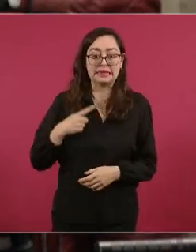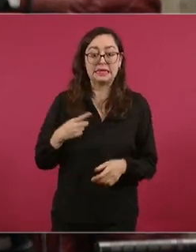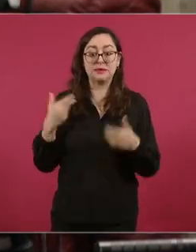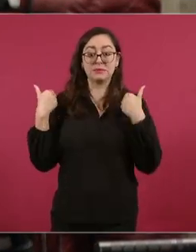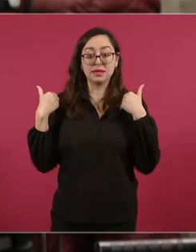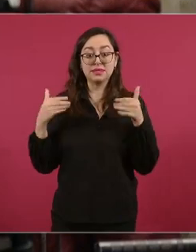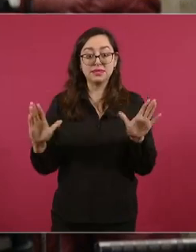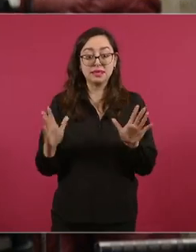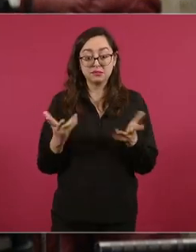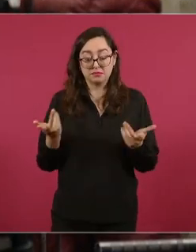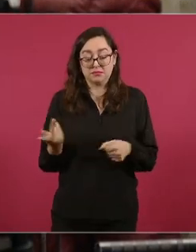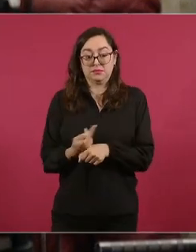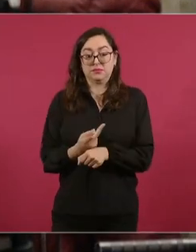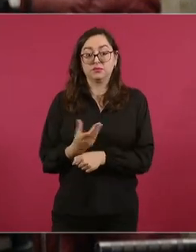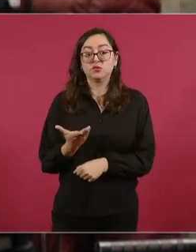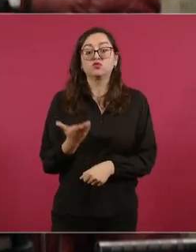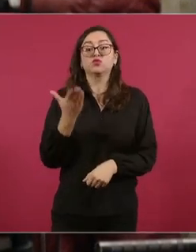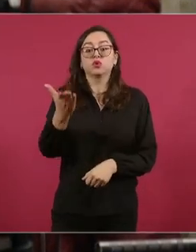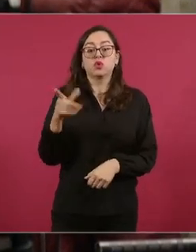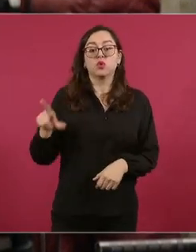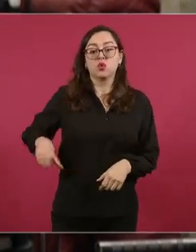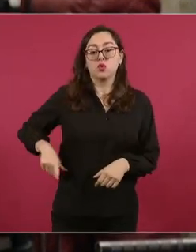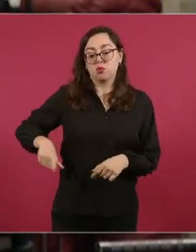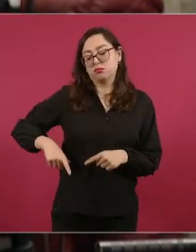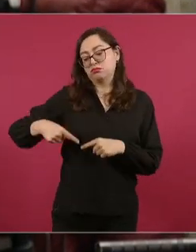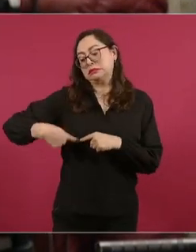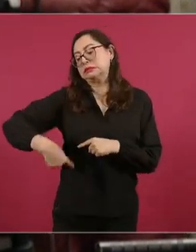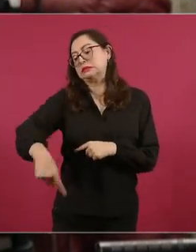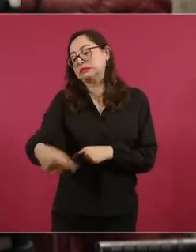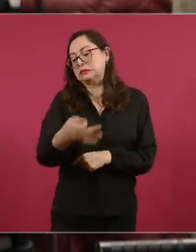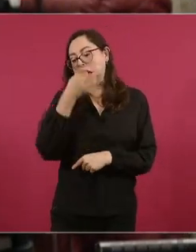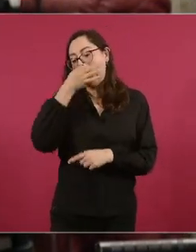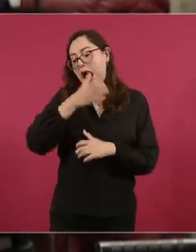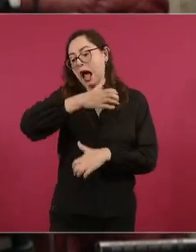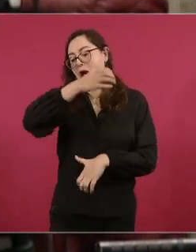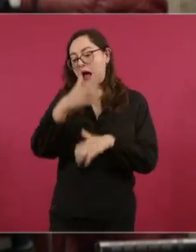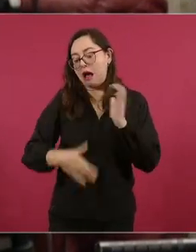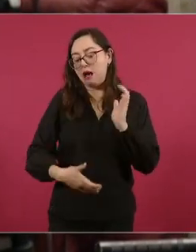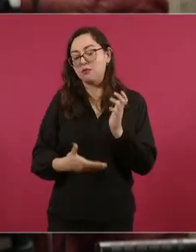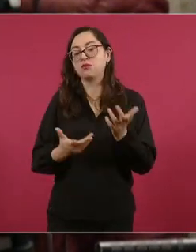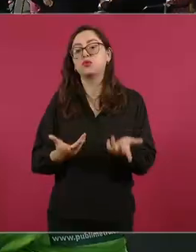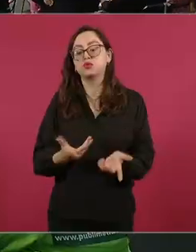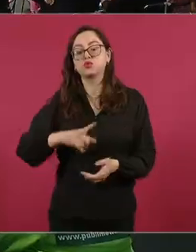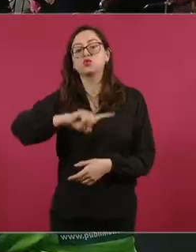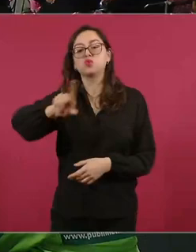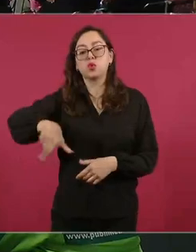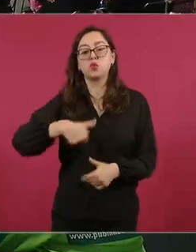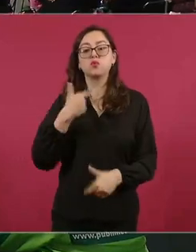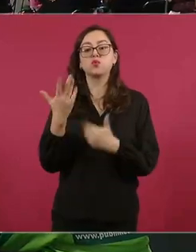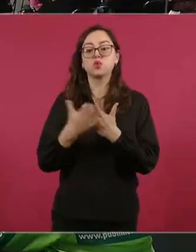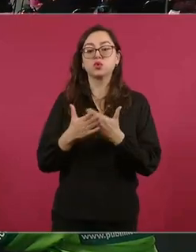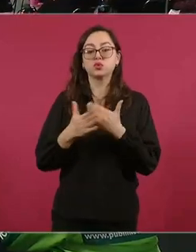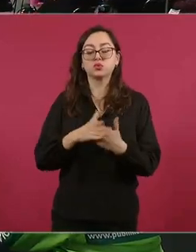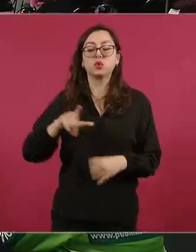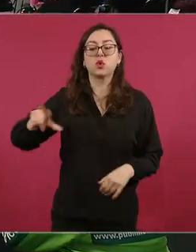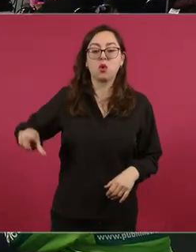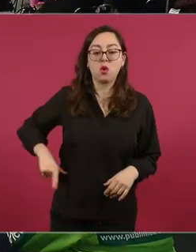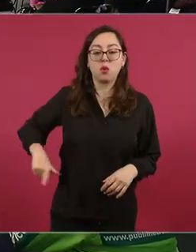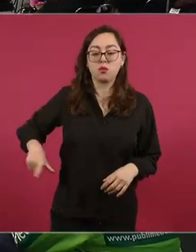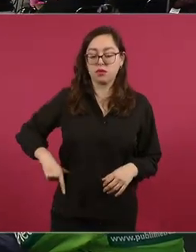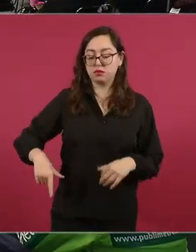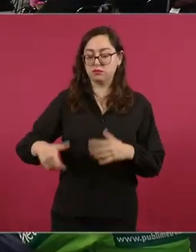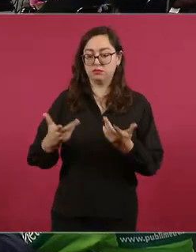en los próximos meses, ¿cuál sería el pronóstico que usted haría hacia adelante en torno a qué va a ayudar al próximo gobierno